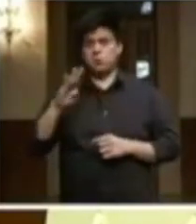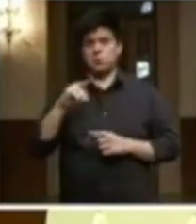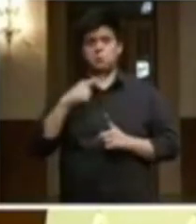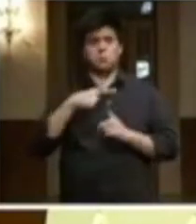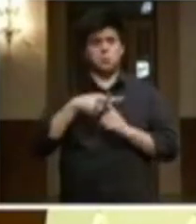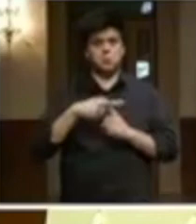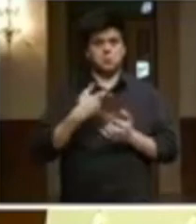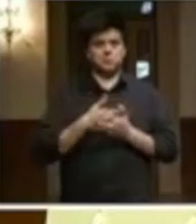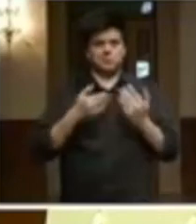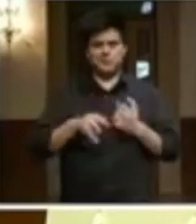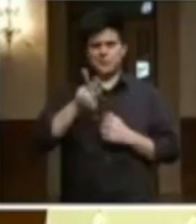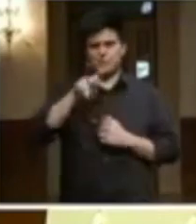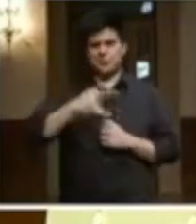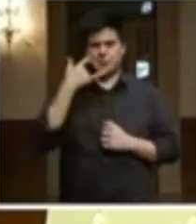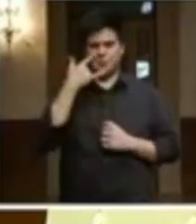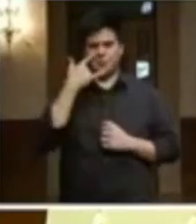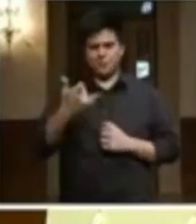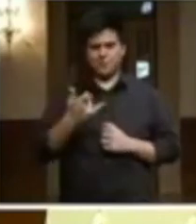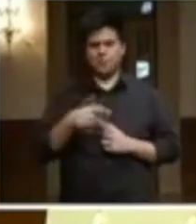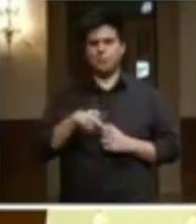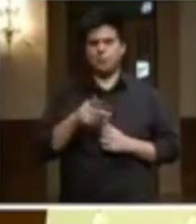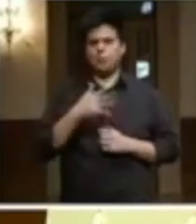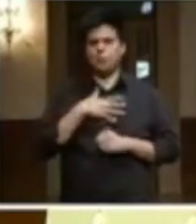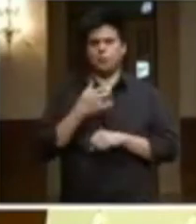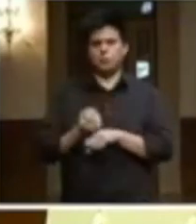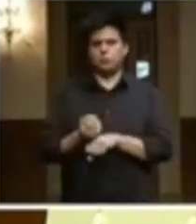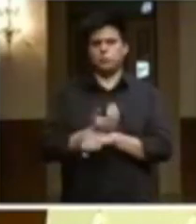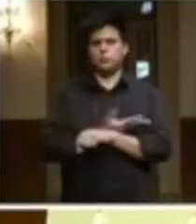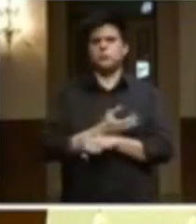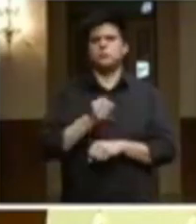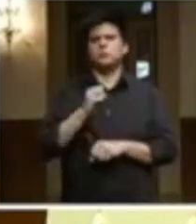muy común. Entonces sí me lo donaron.